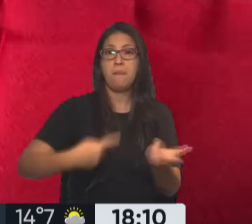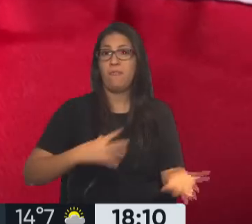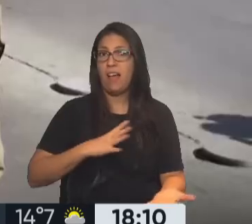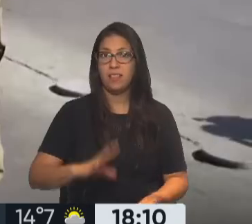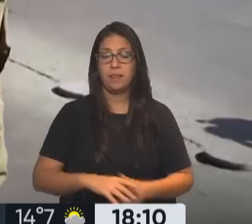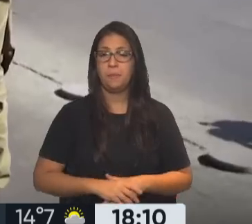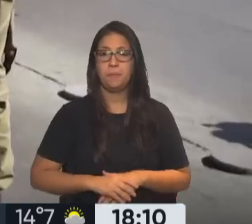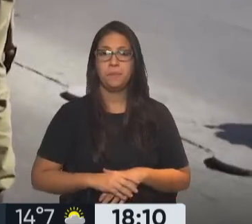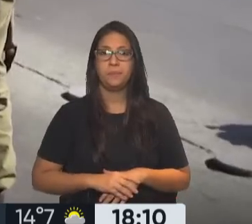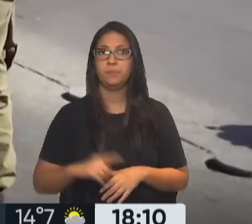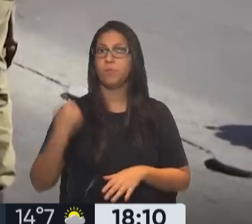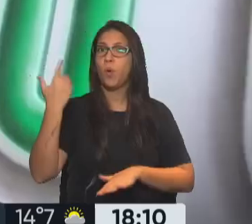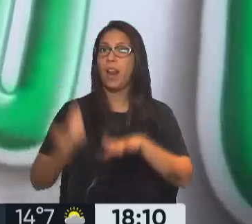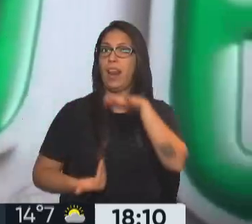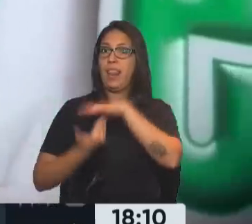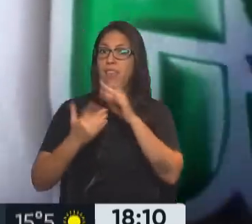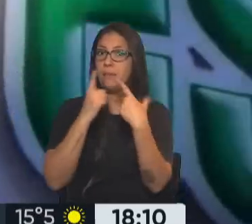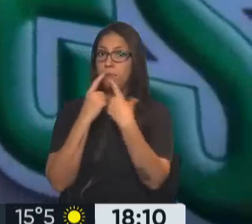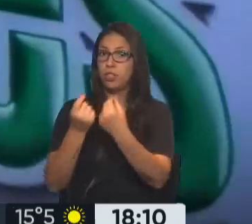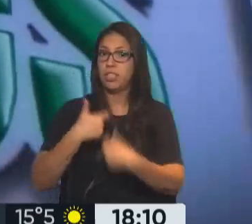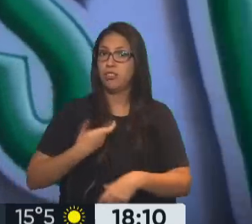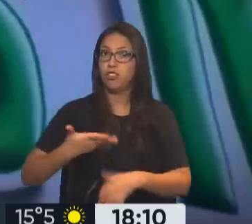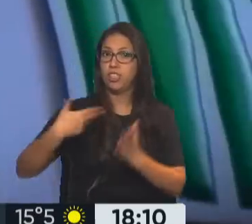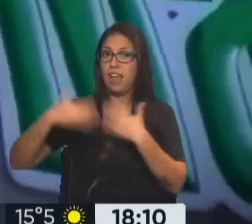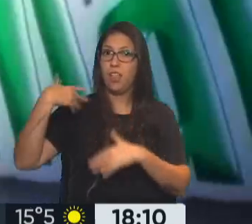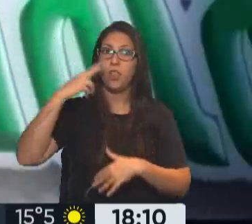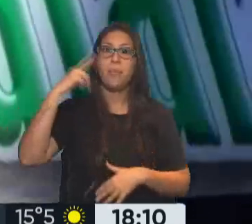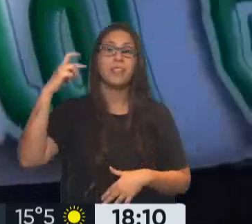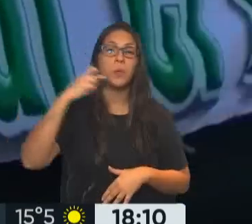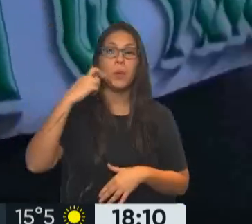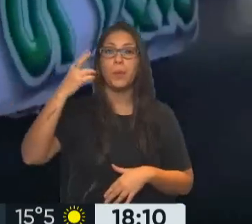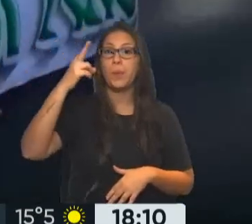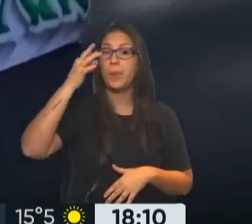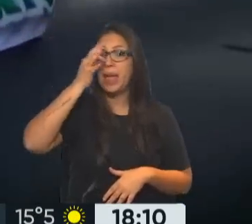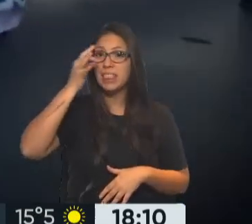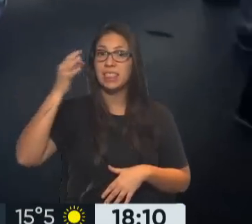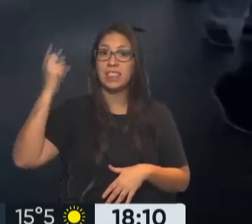de haber sido uno de los líderes de las protestas sociales de 2019 y 2020, en las que